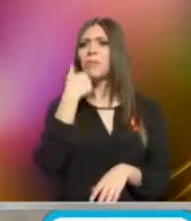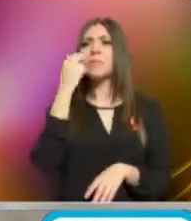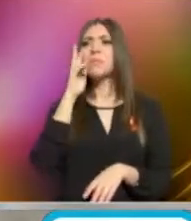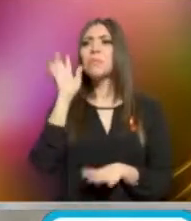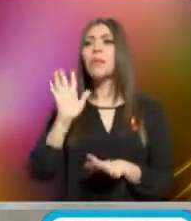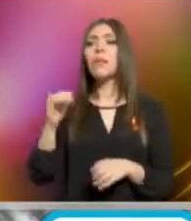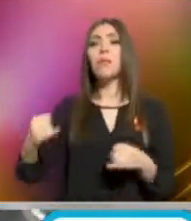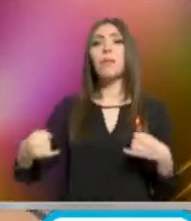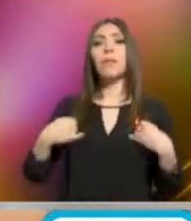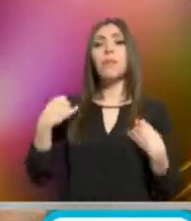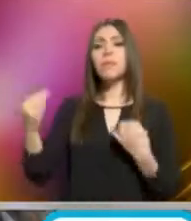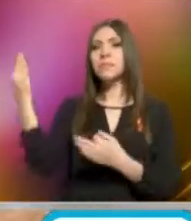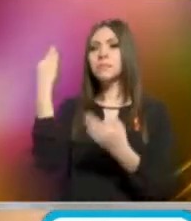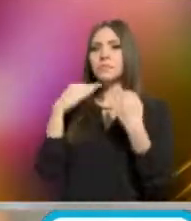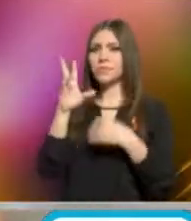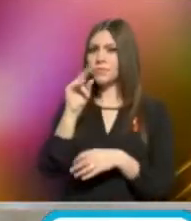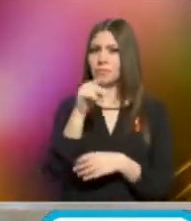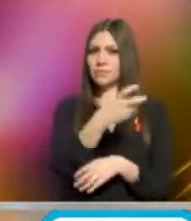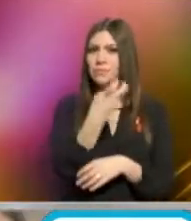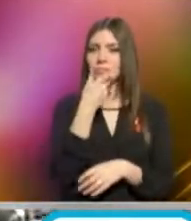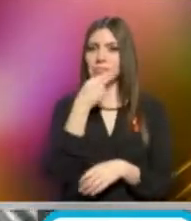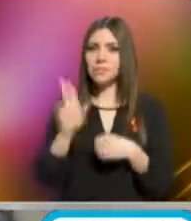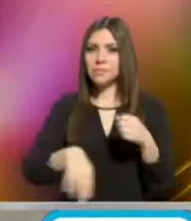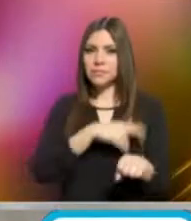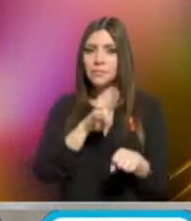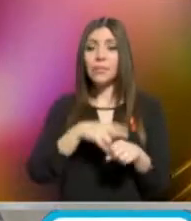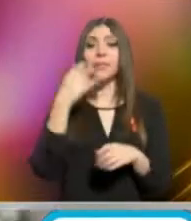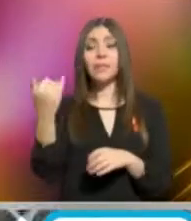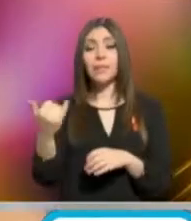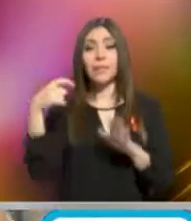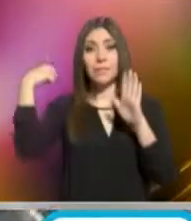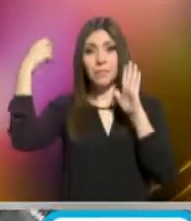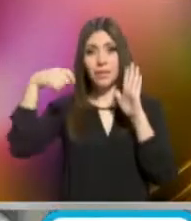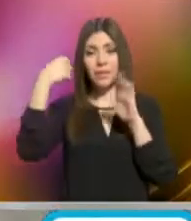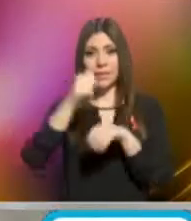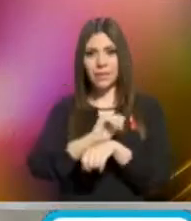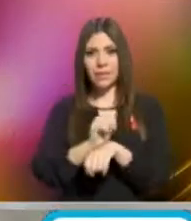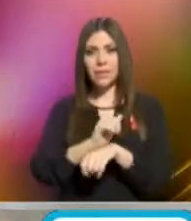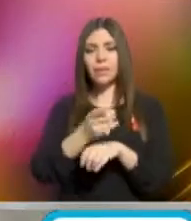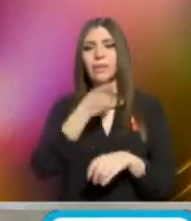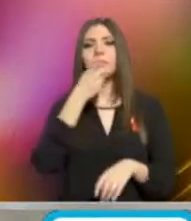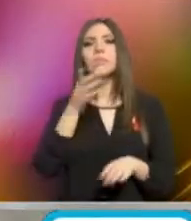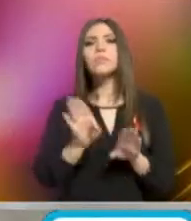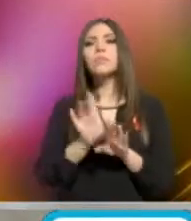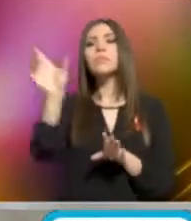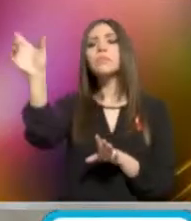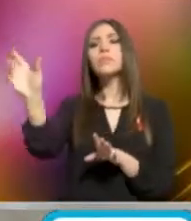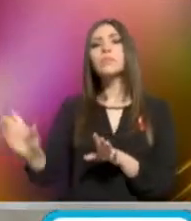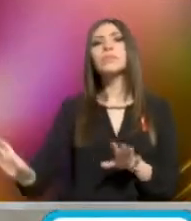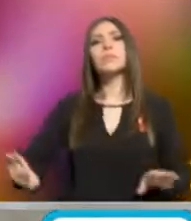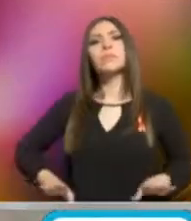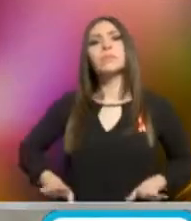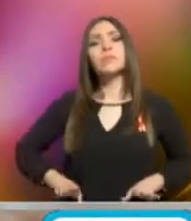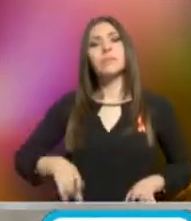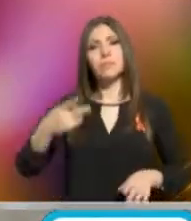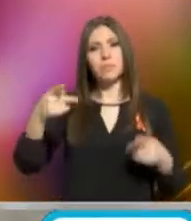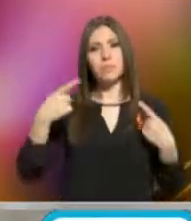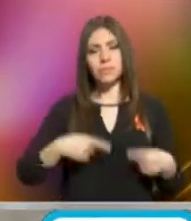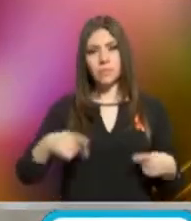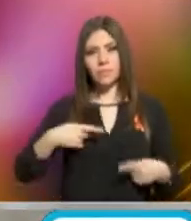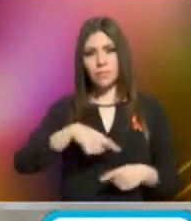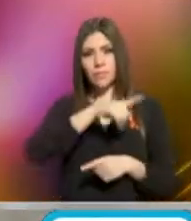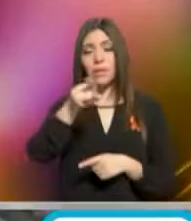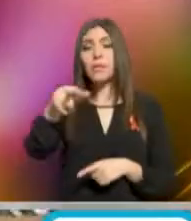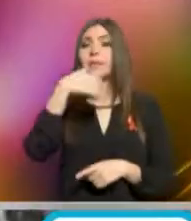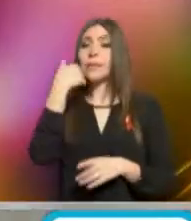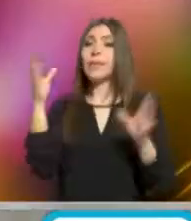él. Muy, o sea, él es así. Incluso durante la película describen al personaje porque obviamente lo están buscando. No sé si quieran saber mucho de la